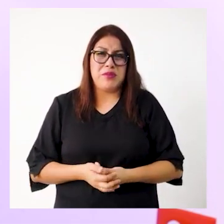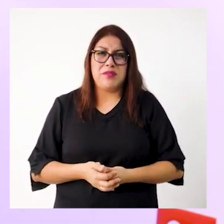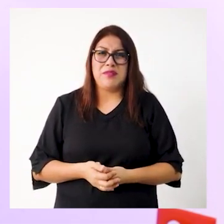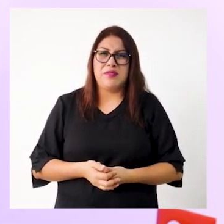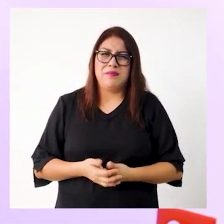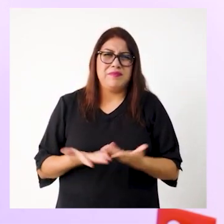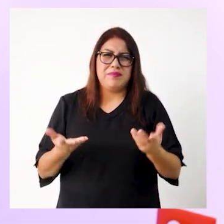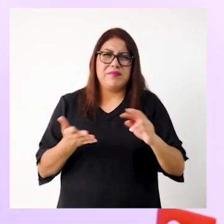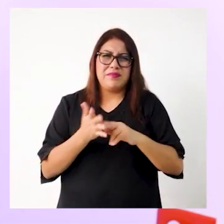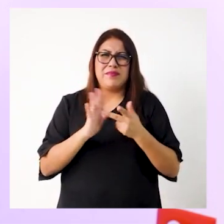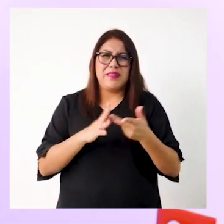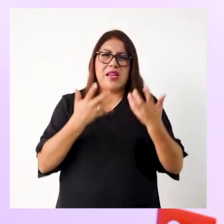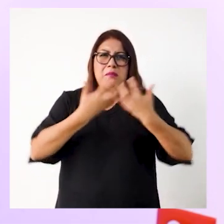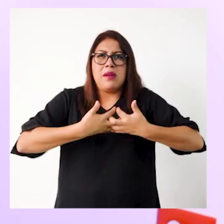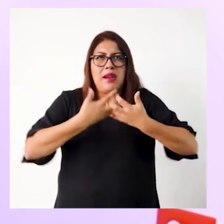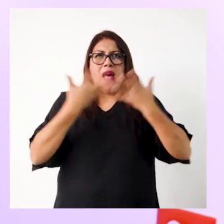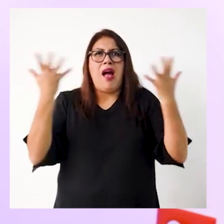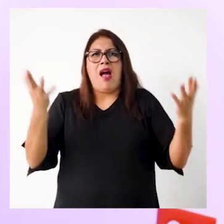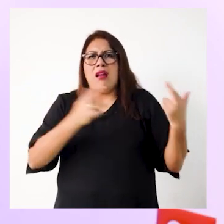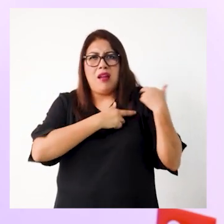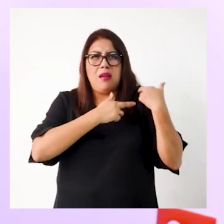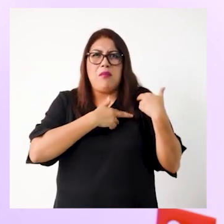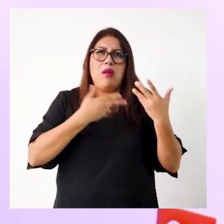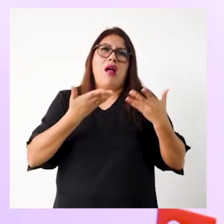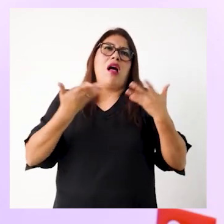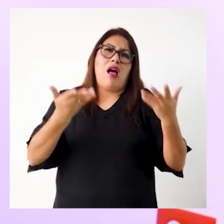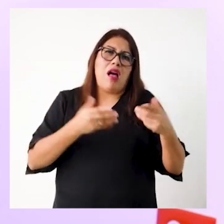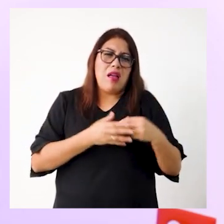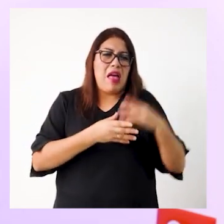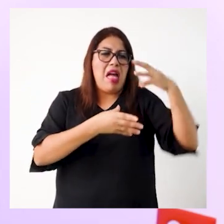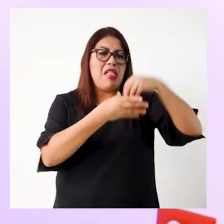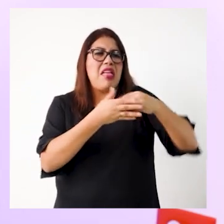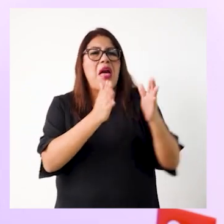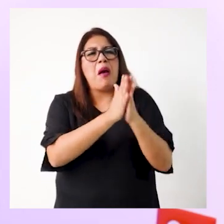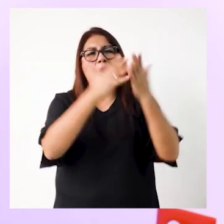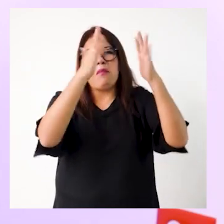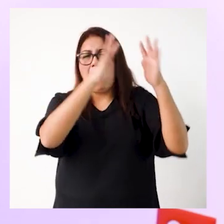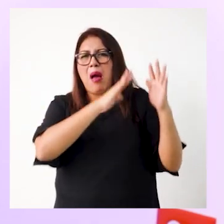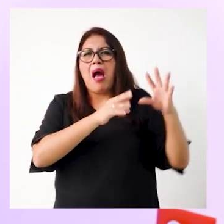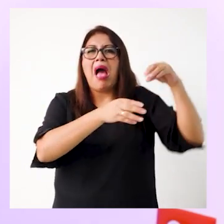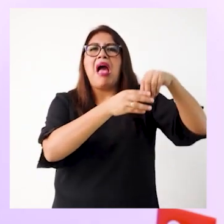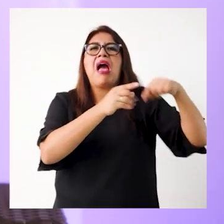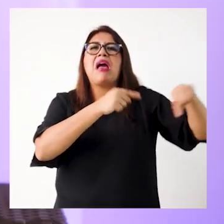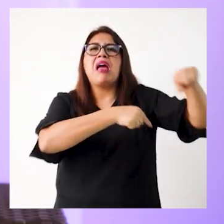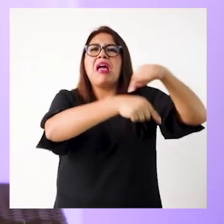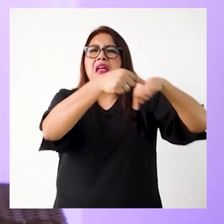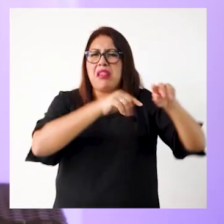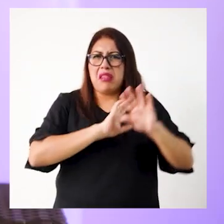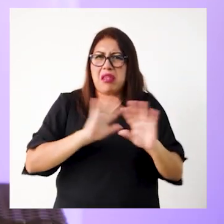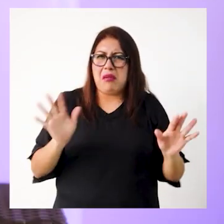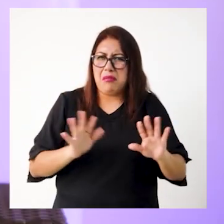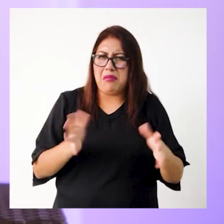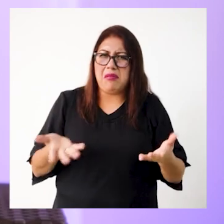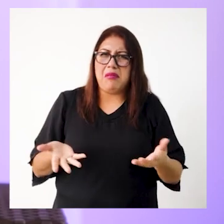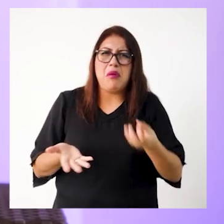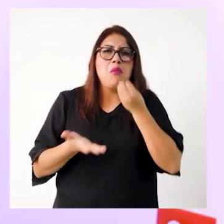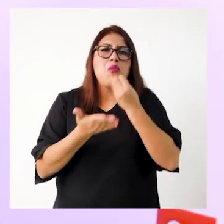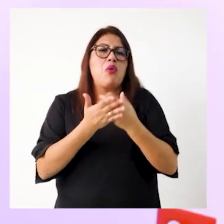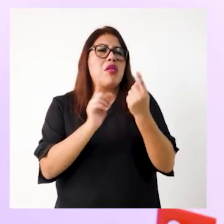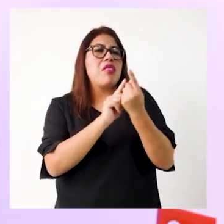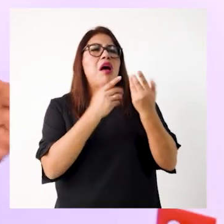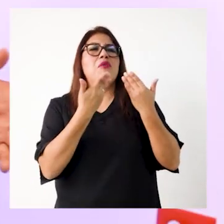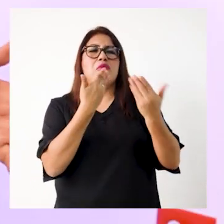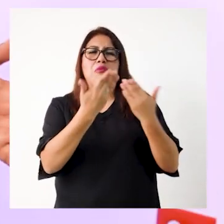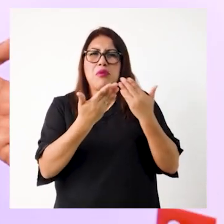cuando se habla tanto de responsabilidad social empresarial, se publican, se dan premios entre las empresas, etcétera, se reconoce. En cuenta el buen trato.